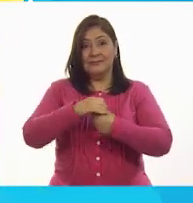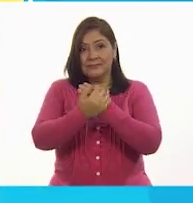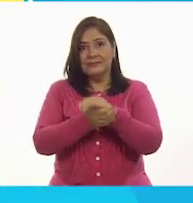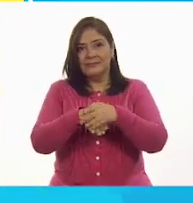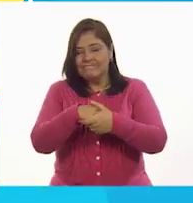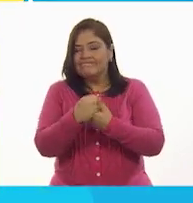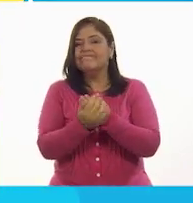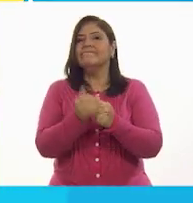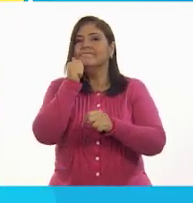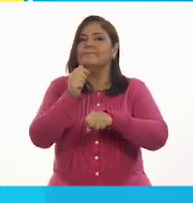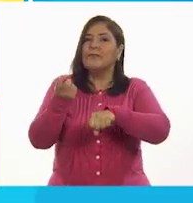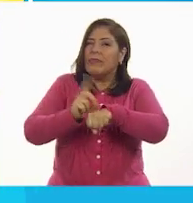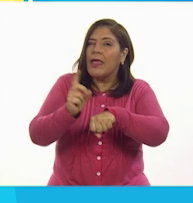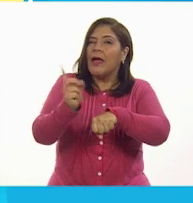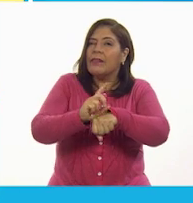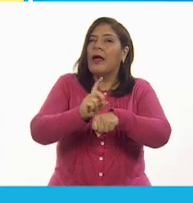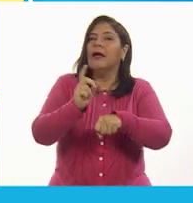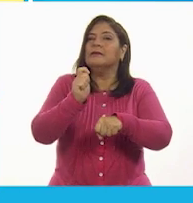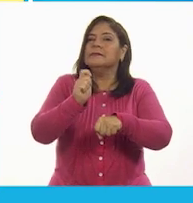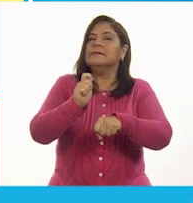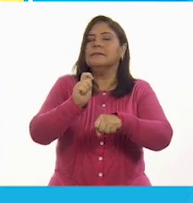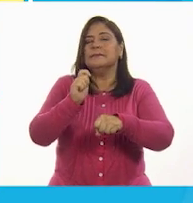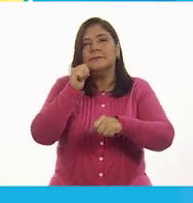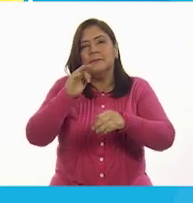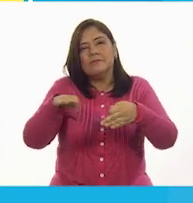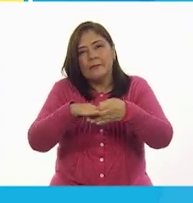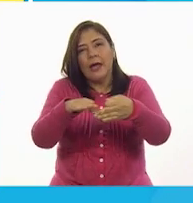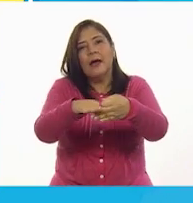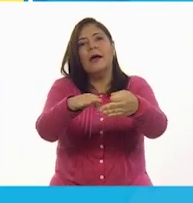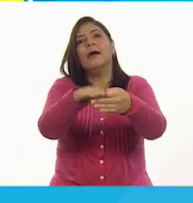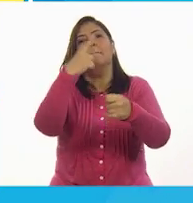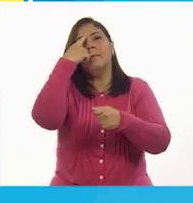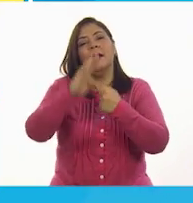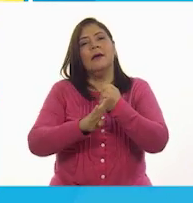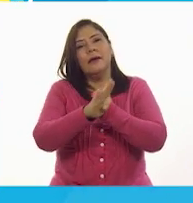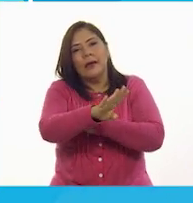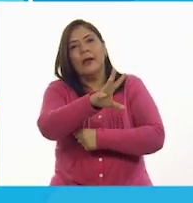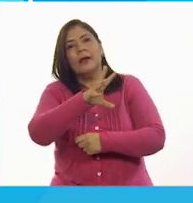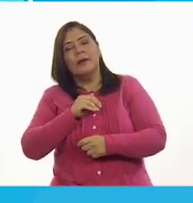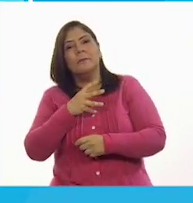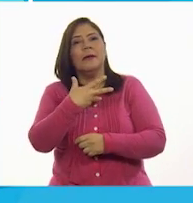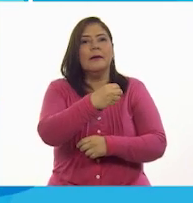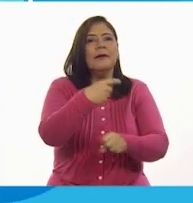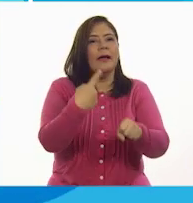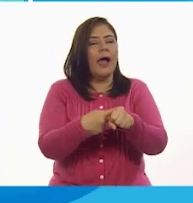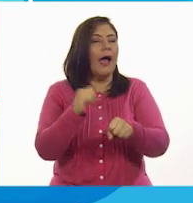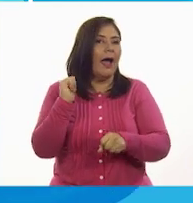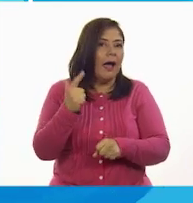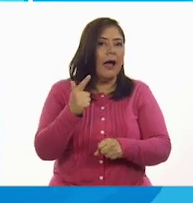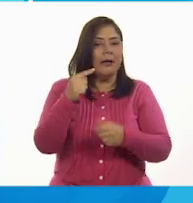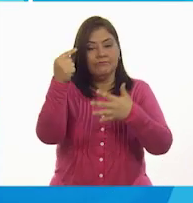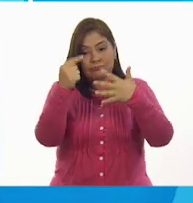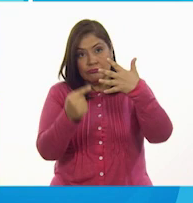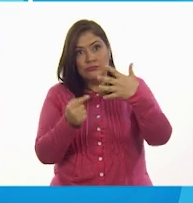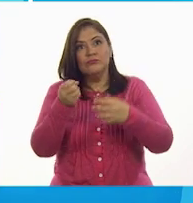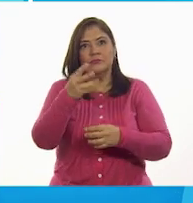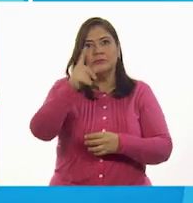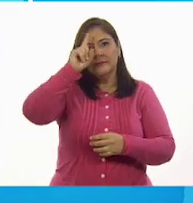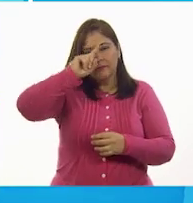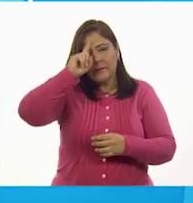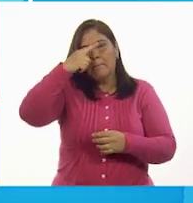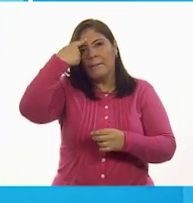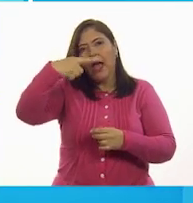Lavarnos las manos varias veces al día es importante para prevenir cualquier enfermedad. Sigue estos pasos para